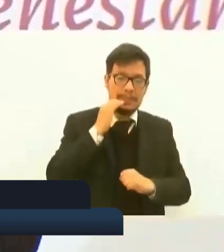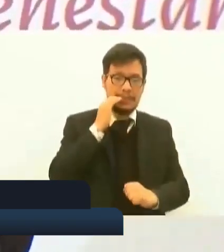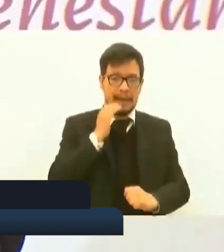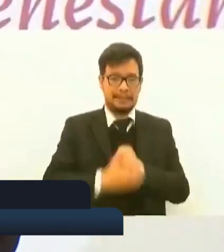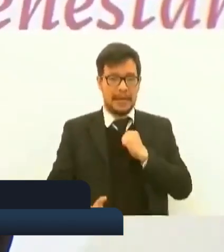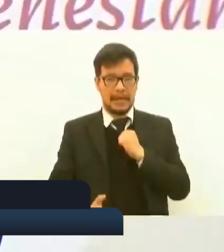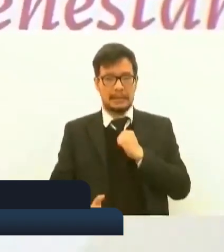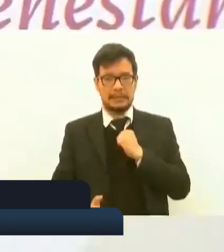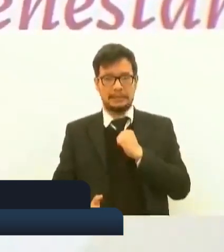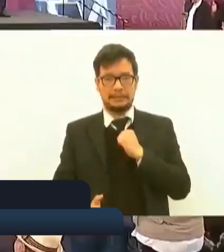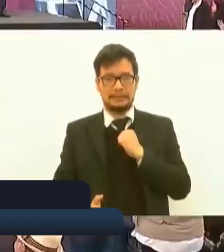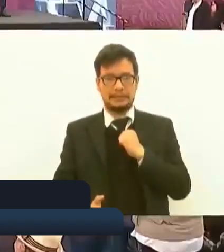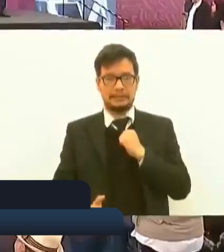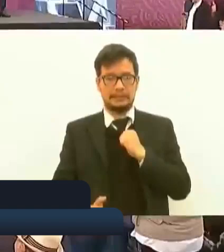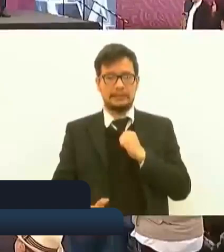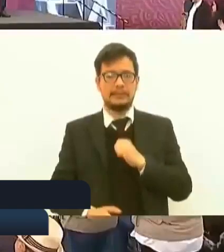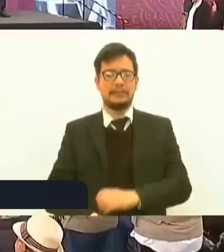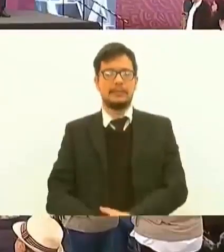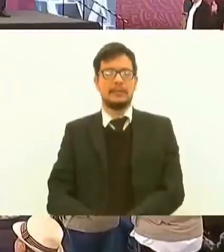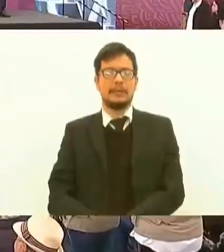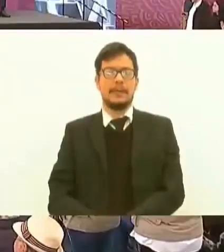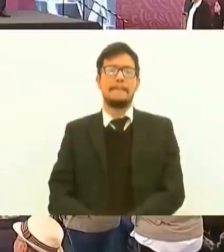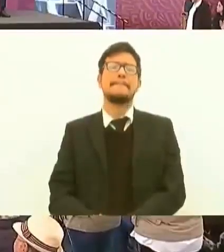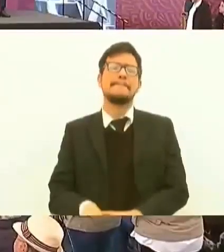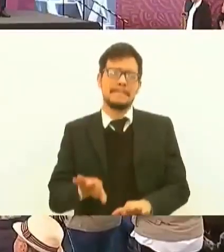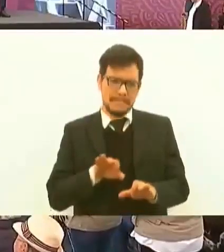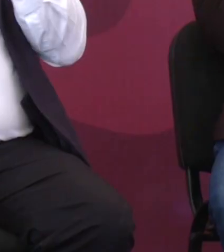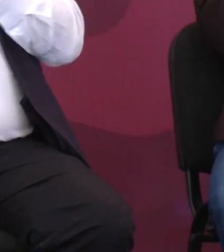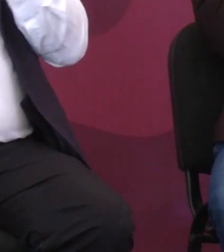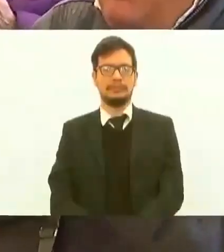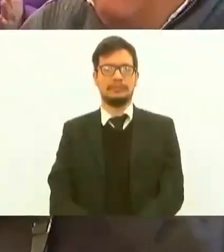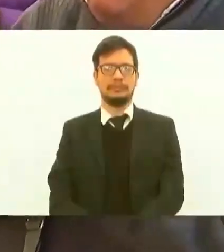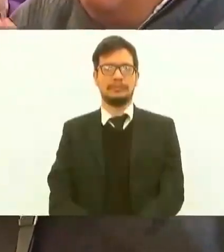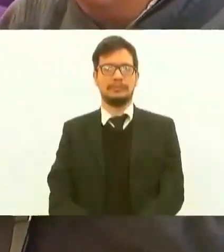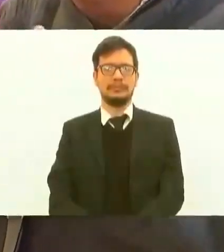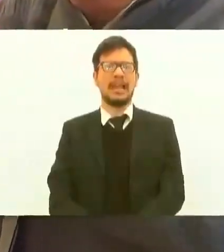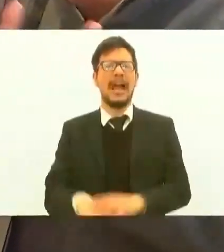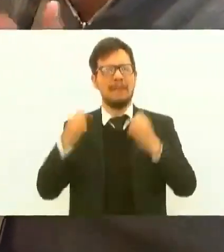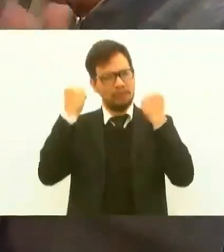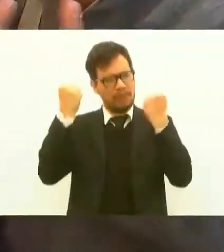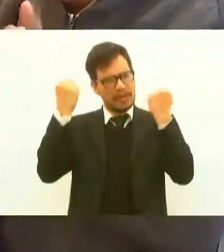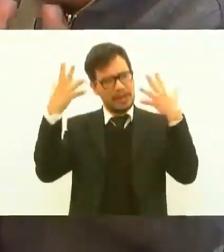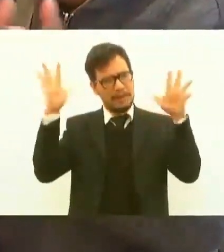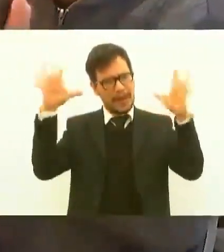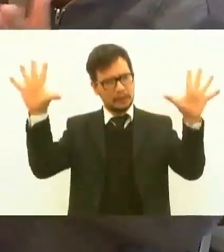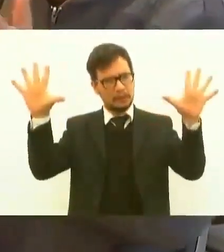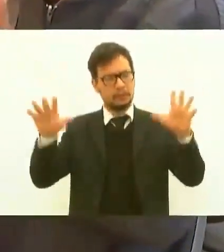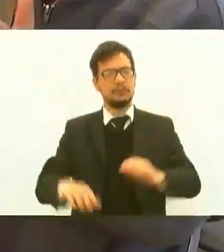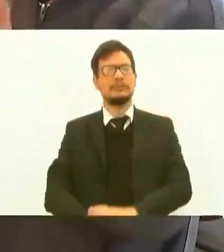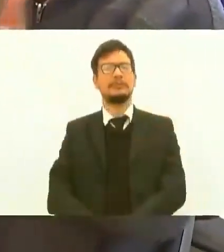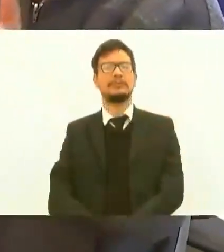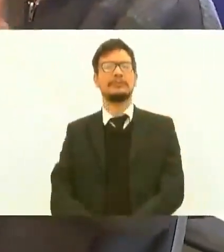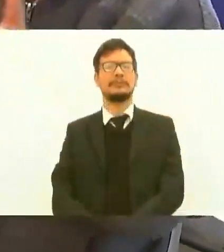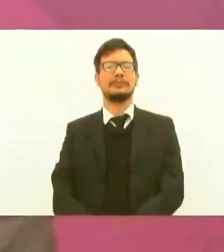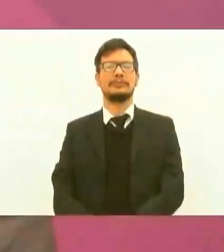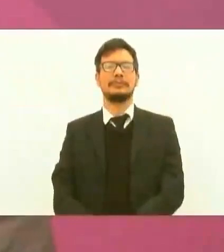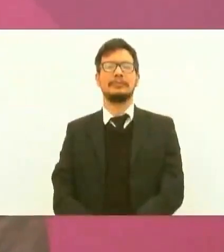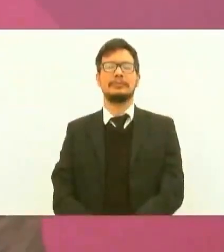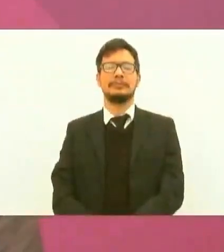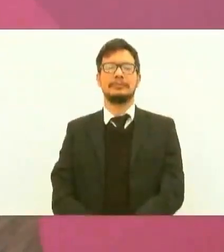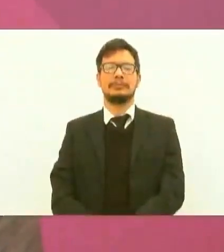antes de terminar vamos a ver lo de la potabilizadora. Y hoy vengo a decirles que